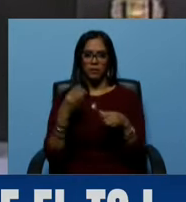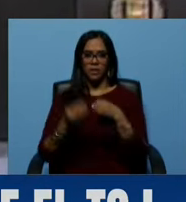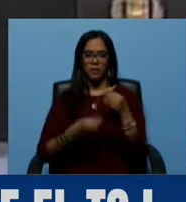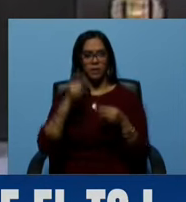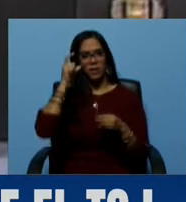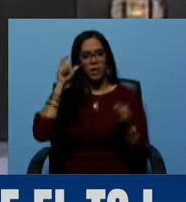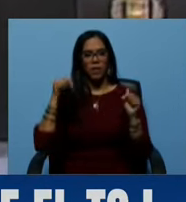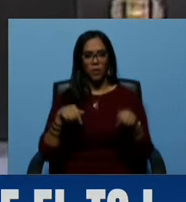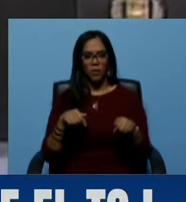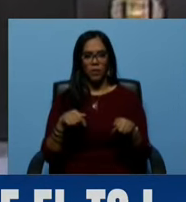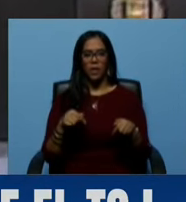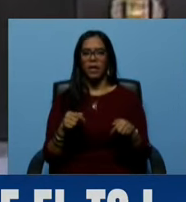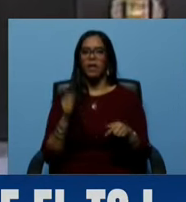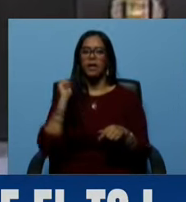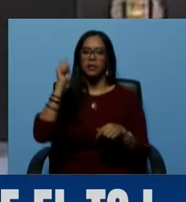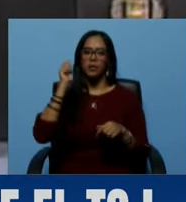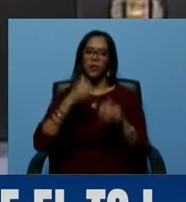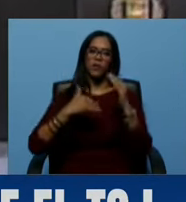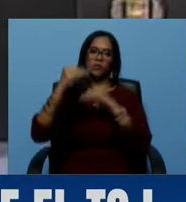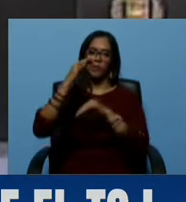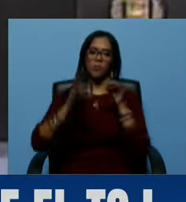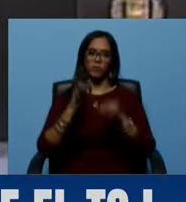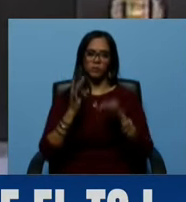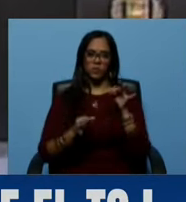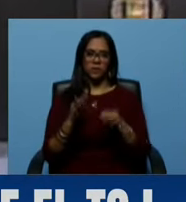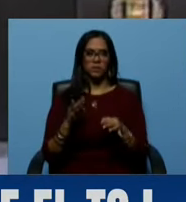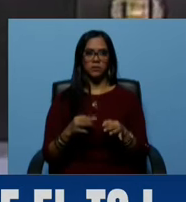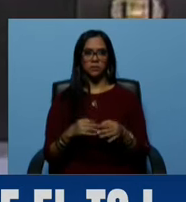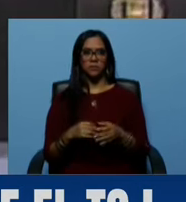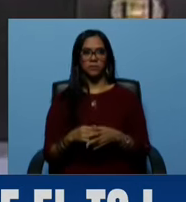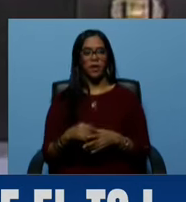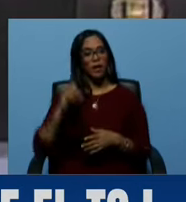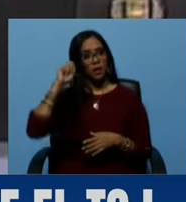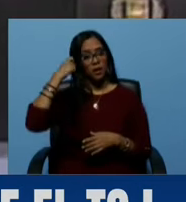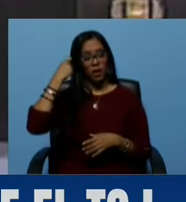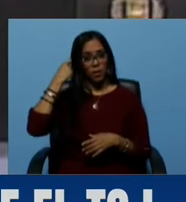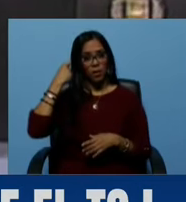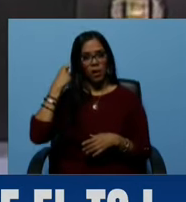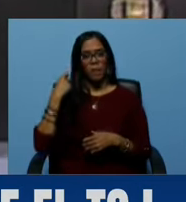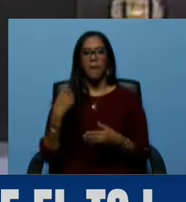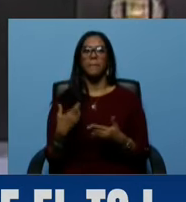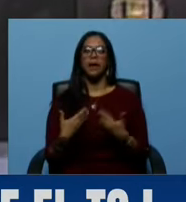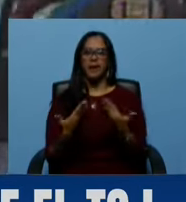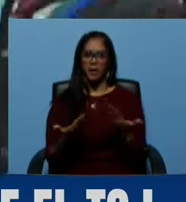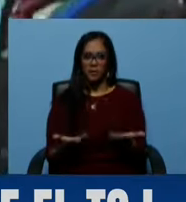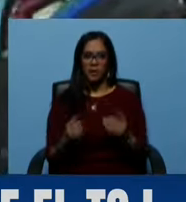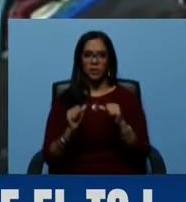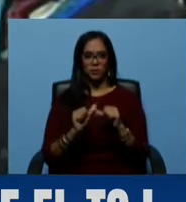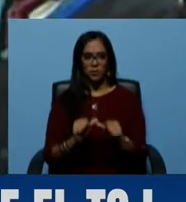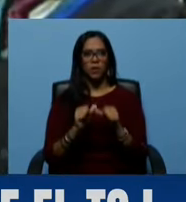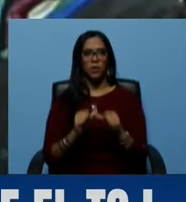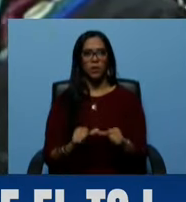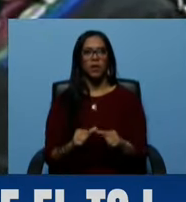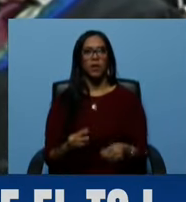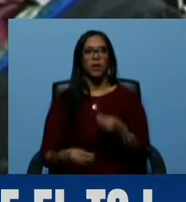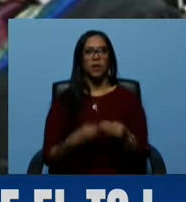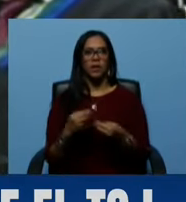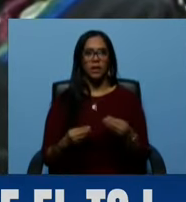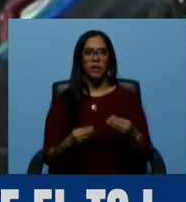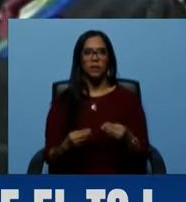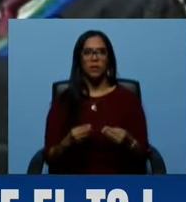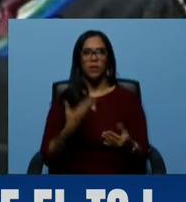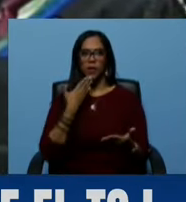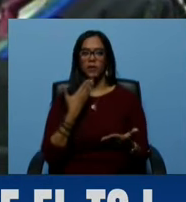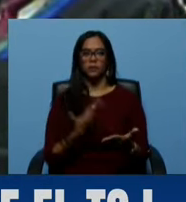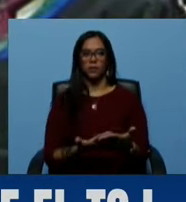día de hoy acá en el Tribunal Supremo de Justicia. Recordemos, para dar continuidad a lo que ha sido una